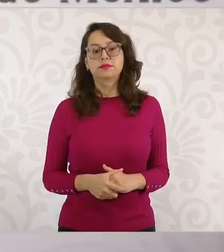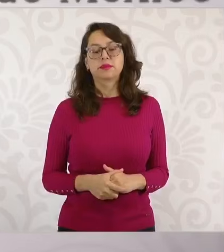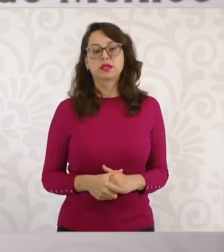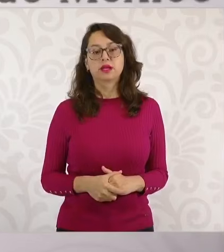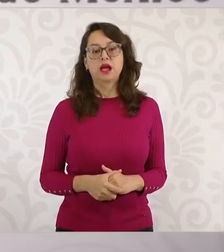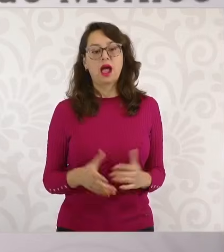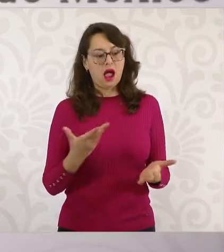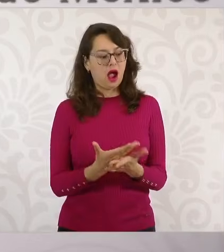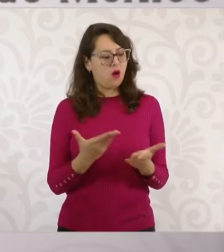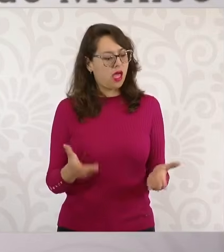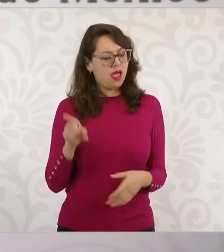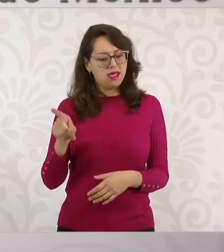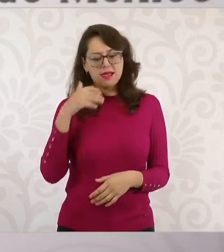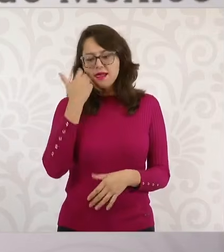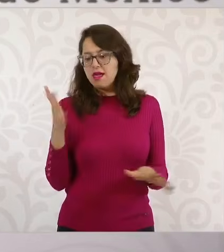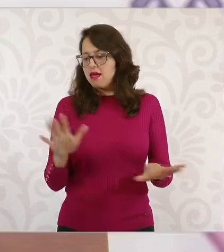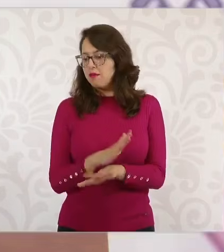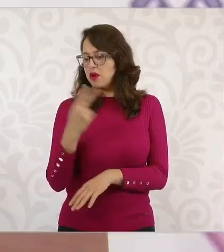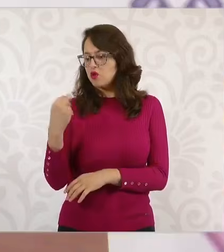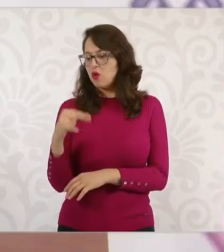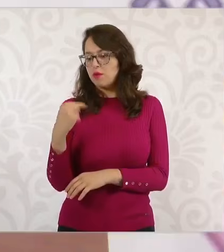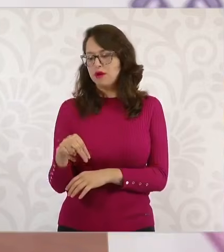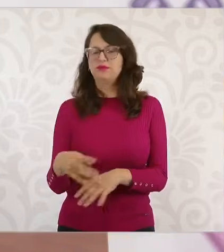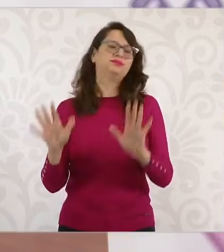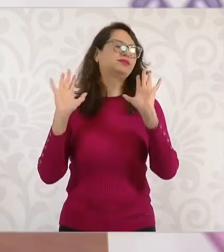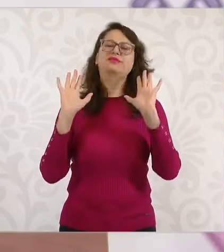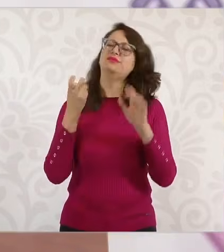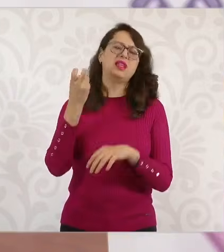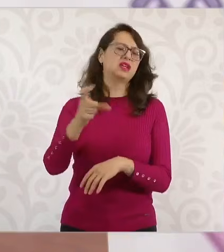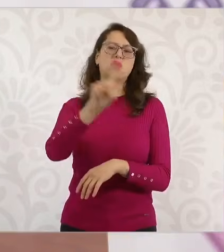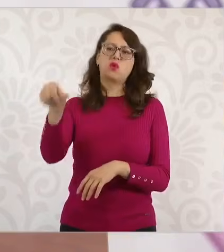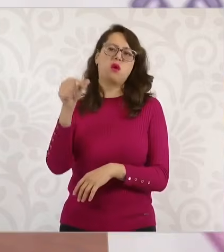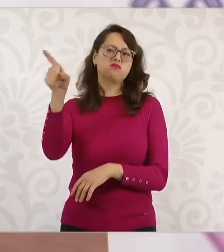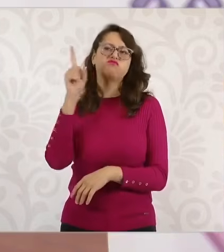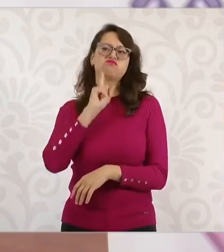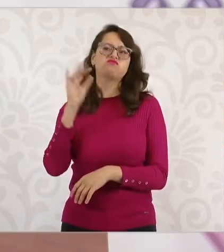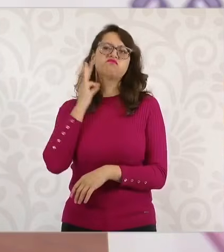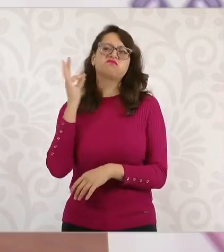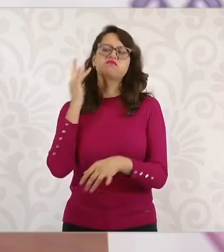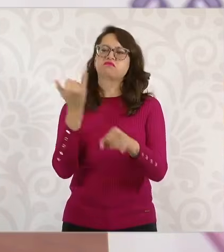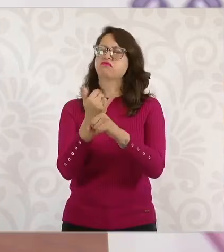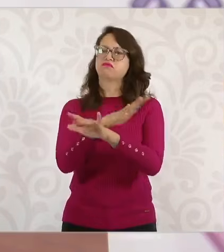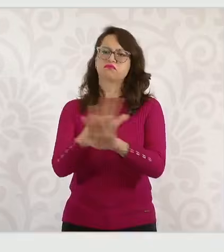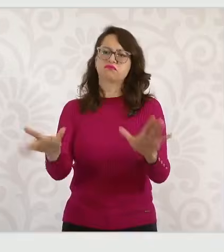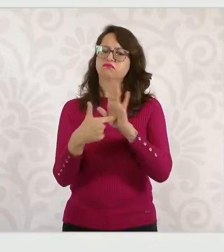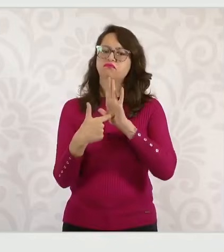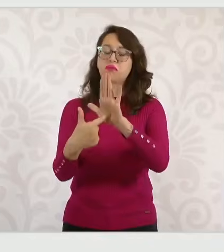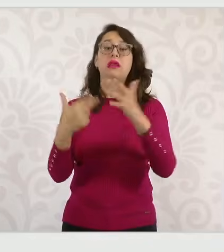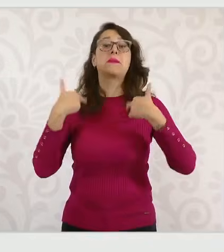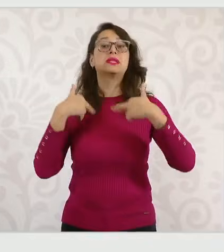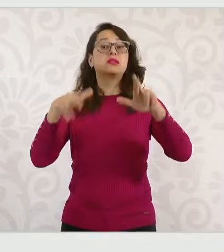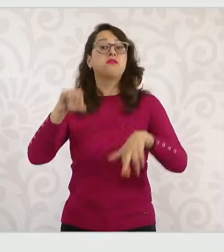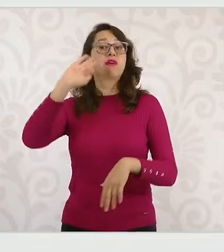quiere llamar de otra manera, pero bueno, ya se lo dejamos a ella. Pero quiere fortalecer las delegaciones de la Fiscalía General de